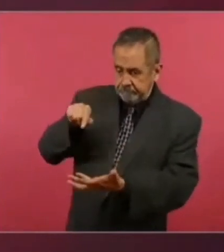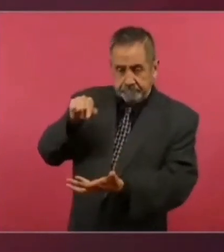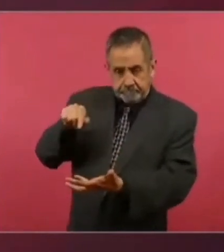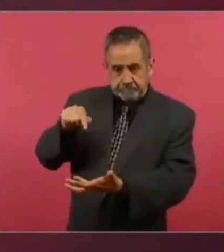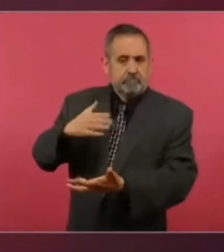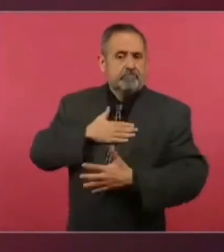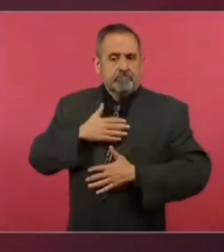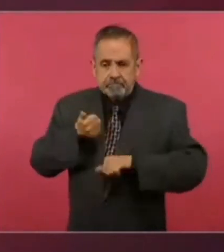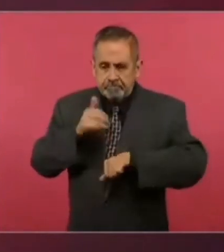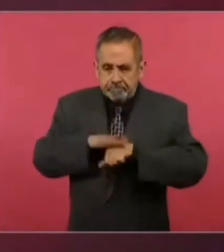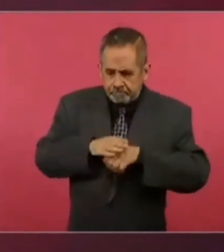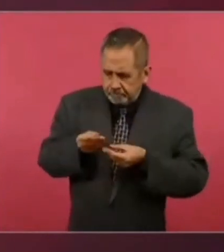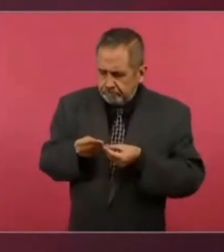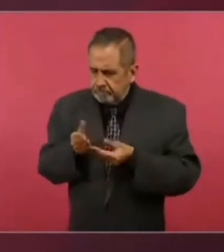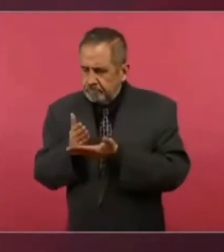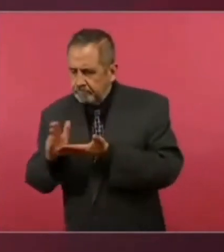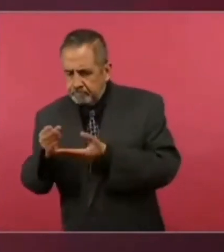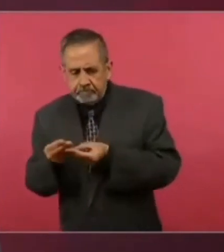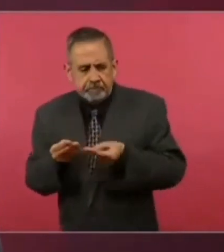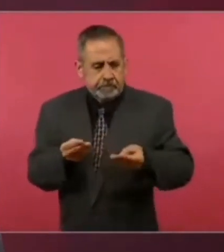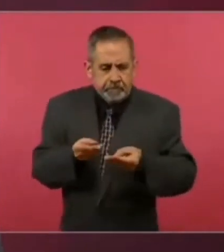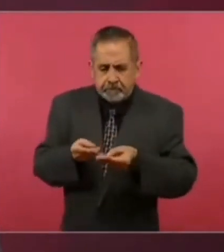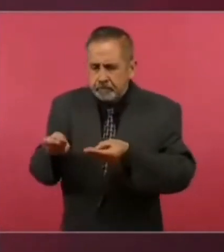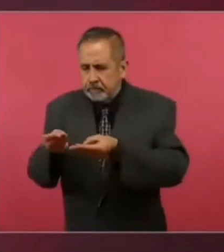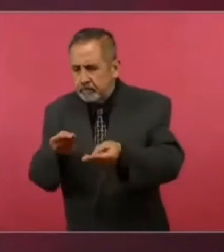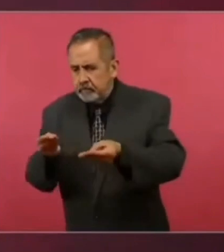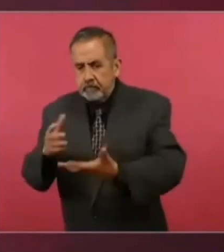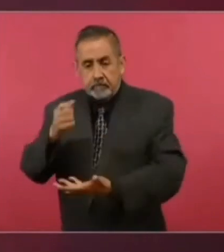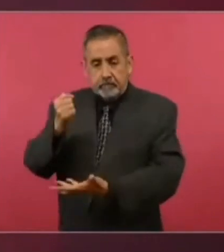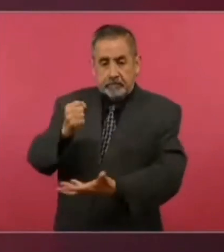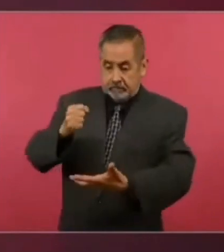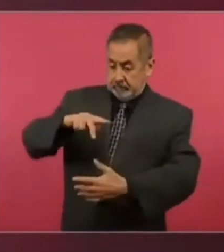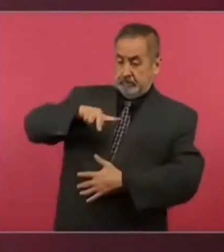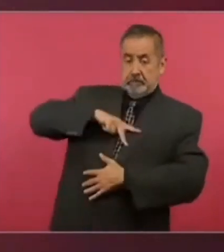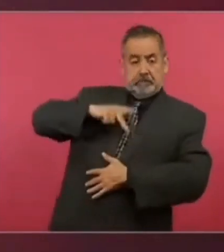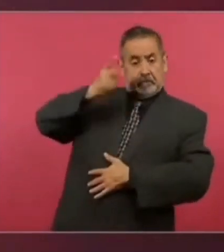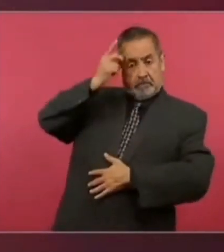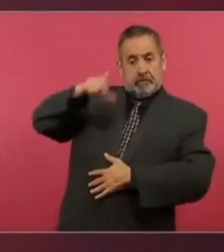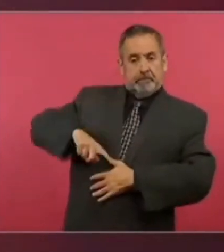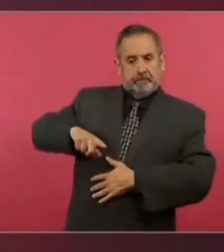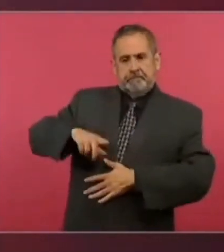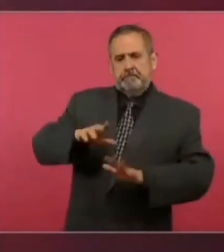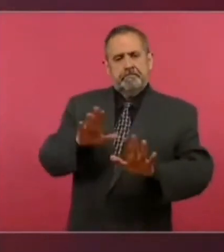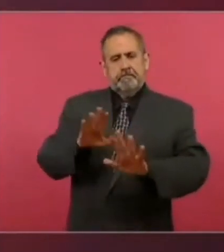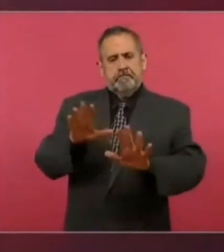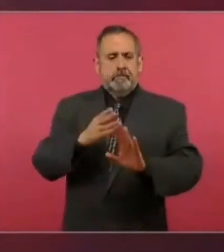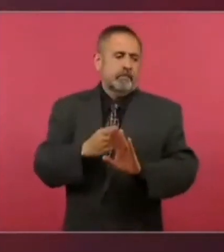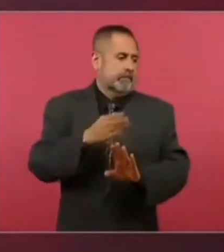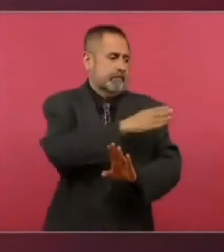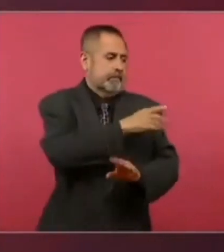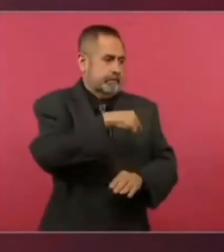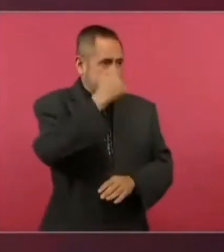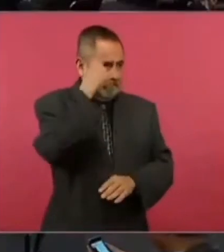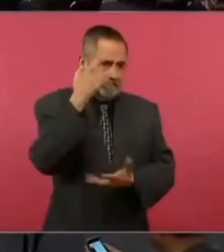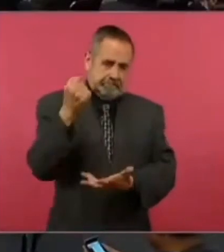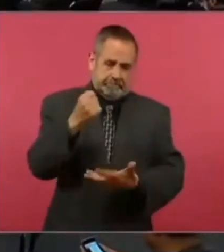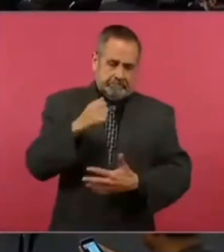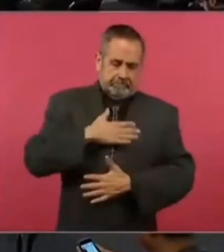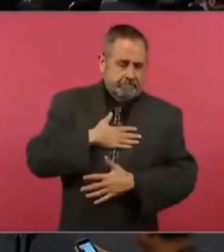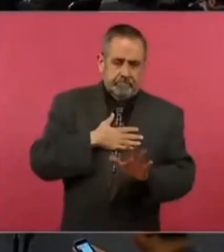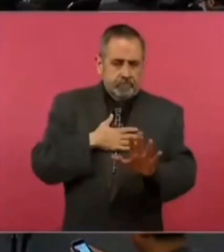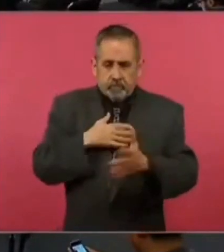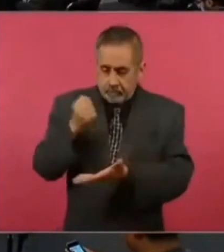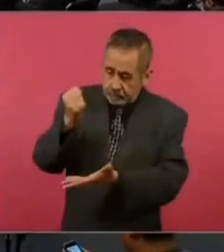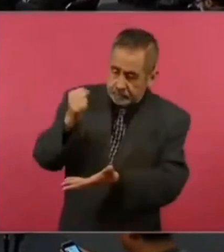El presupuesto es dinero del pueblo, no es del gobierno, como se pensaba. Es dinero del